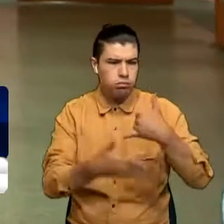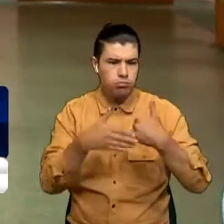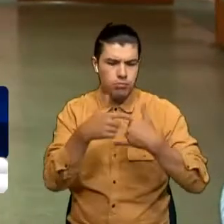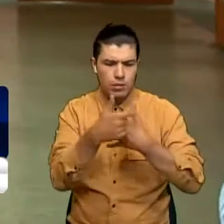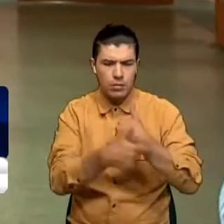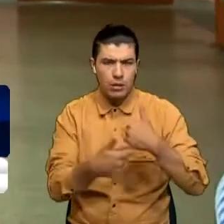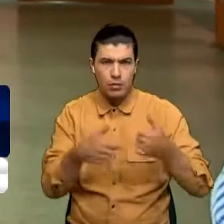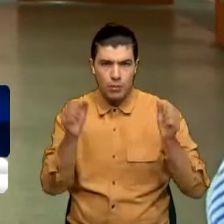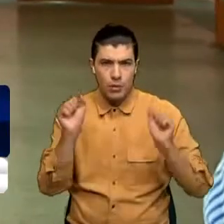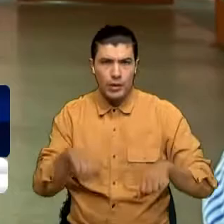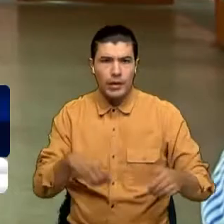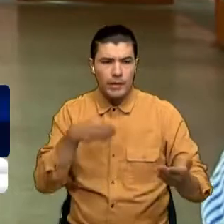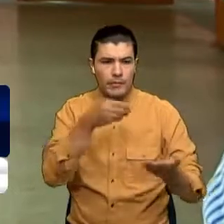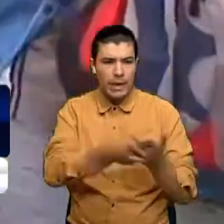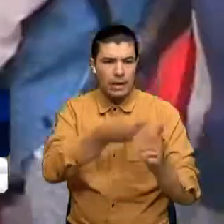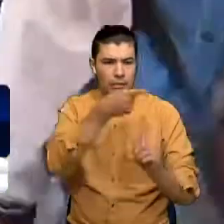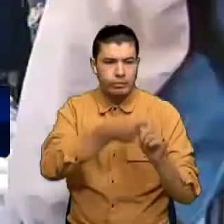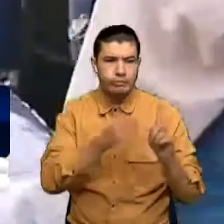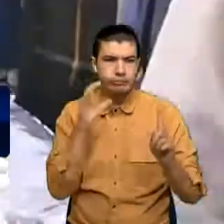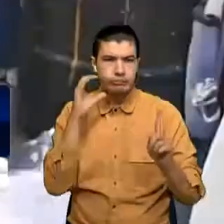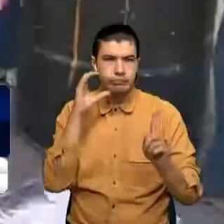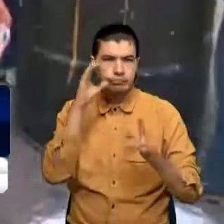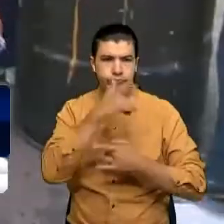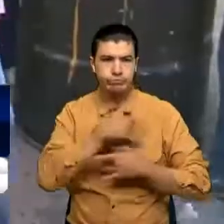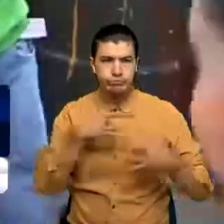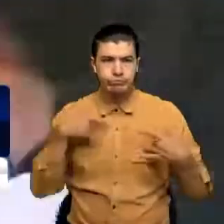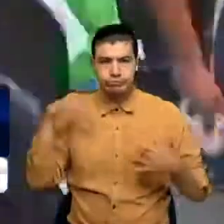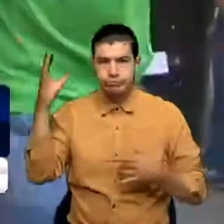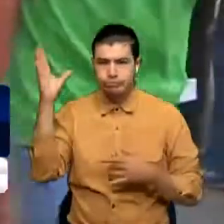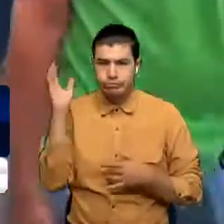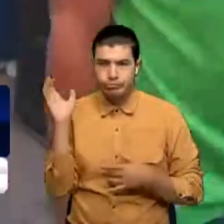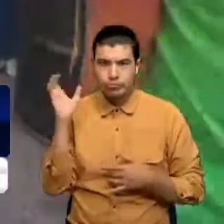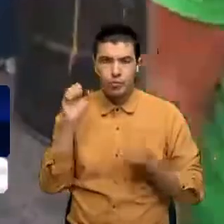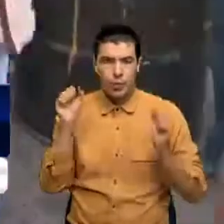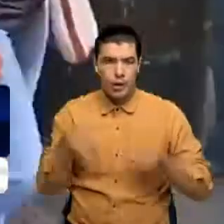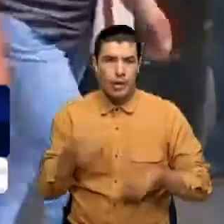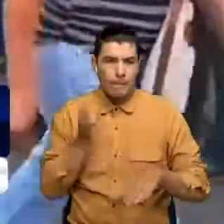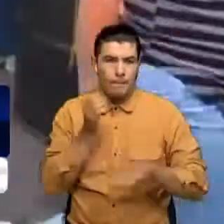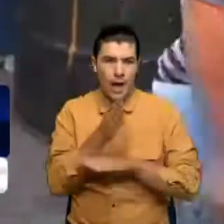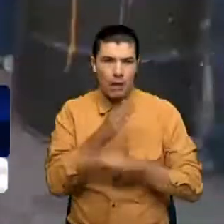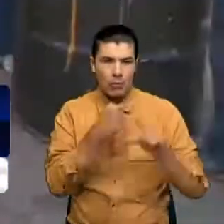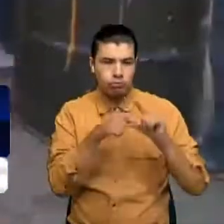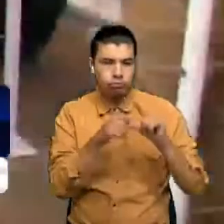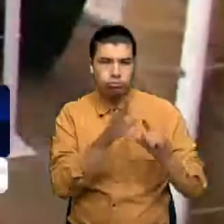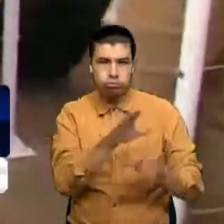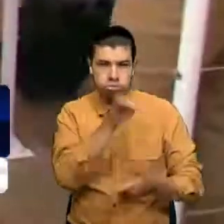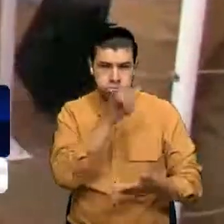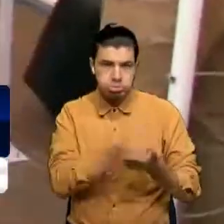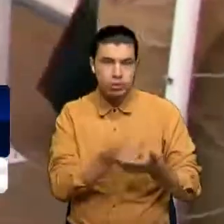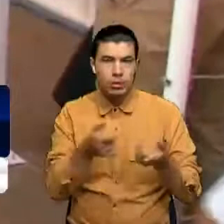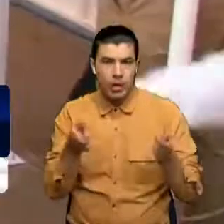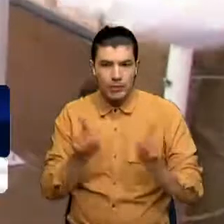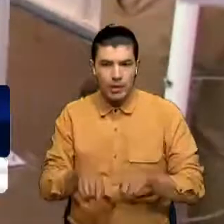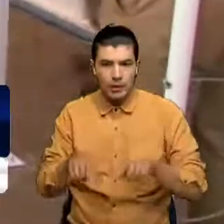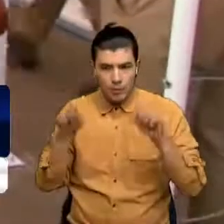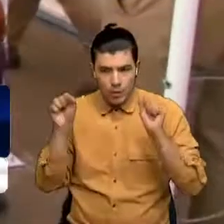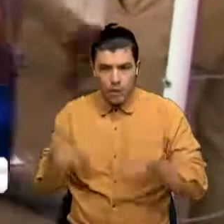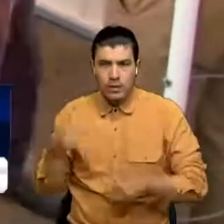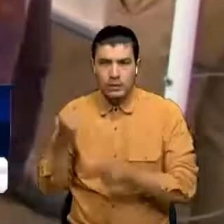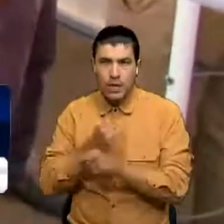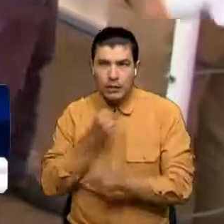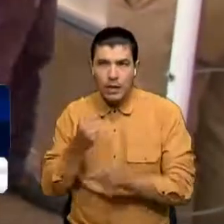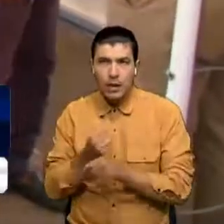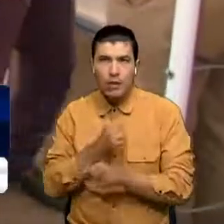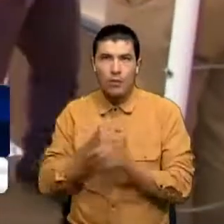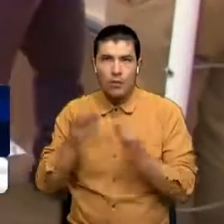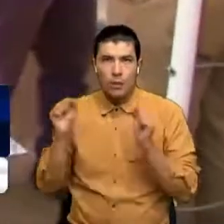seguridad social poder tener cuentas bancarias poder trabajar que es lo que más buscan poder tener algunos recursos para poder ayudar a sus